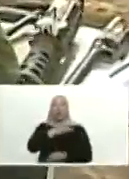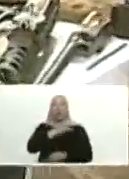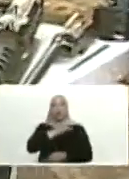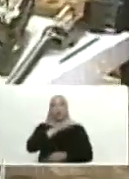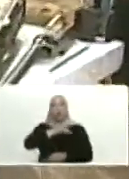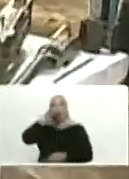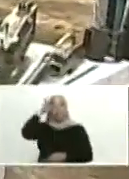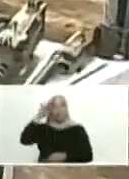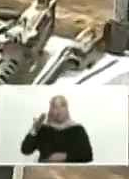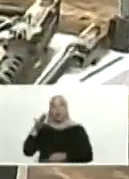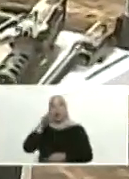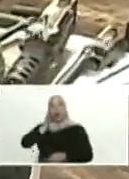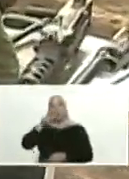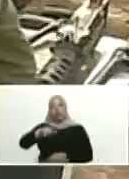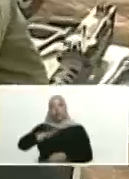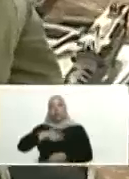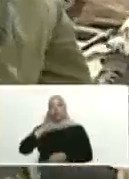este logro